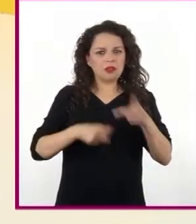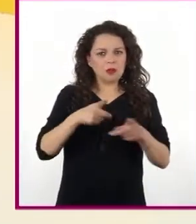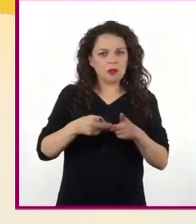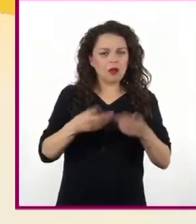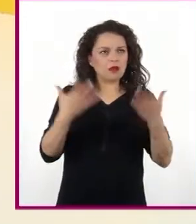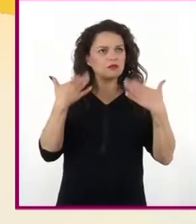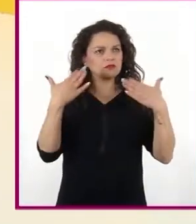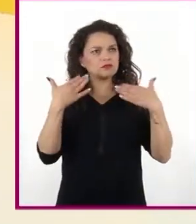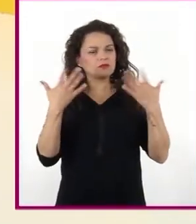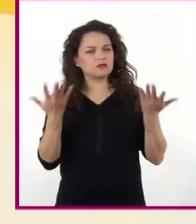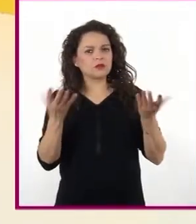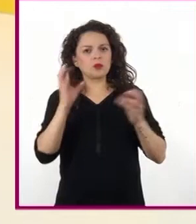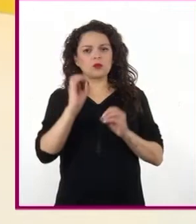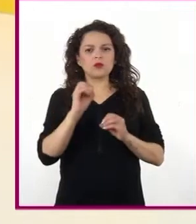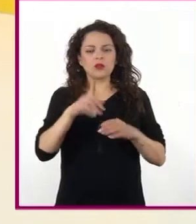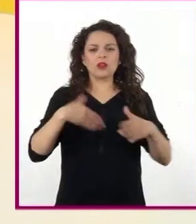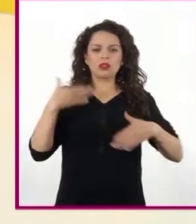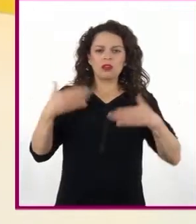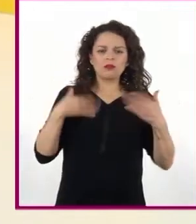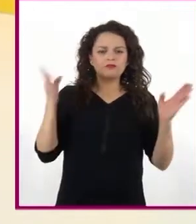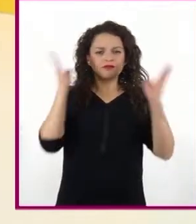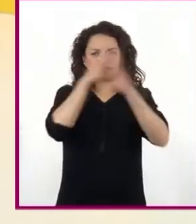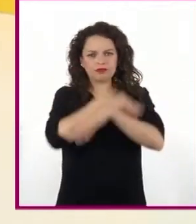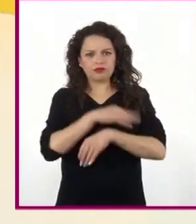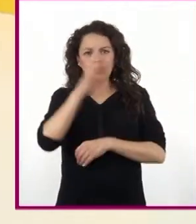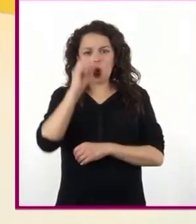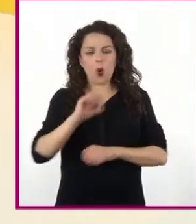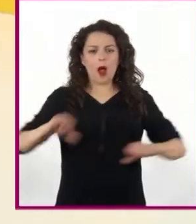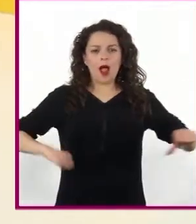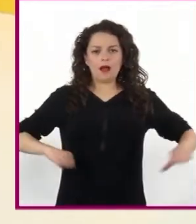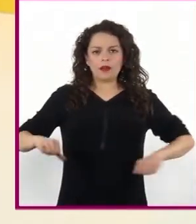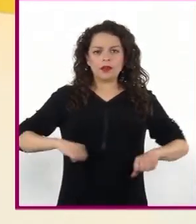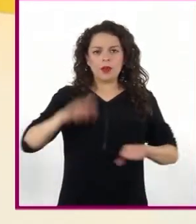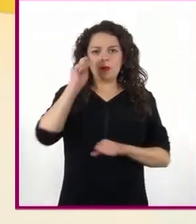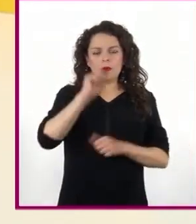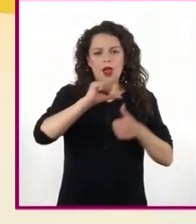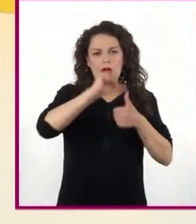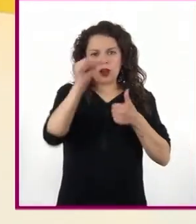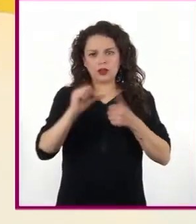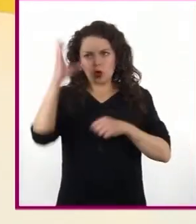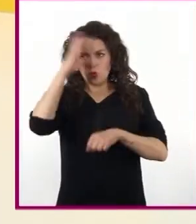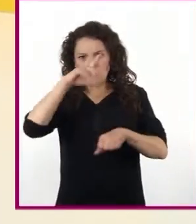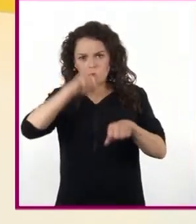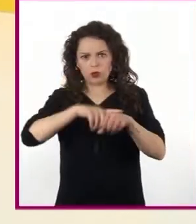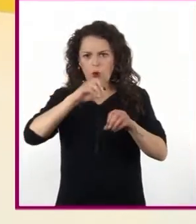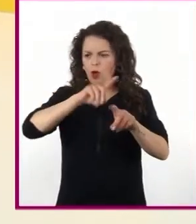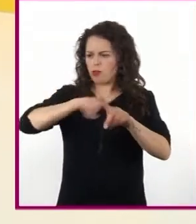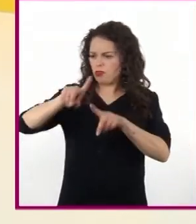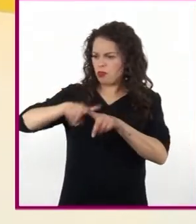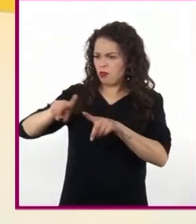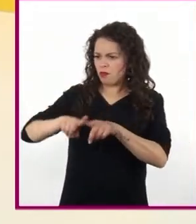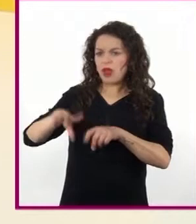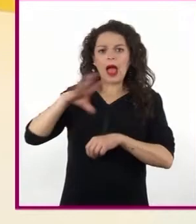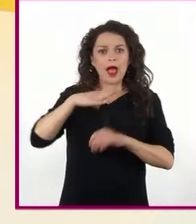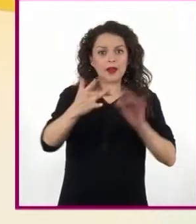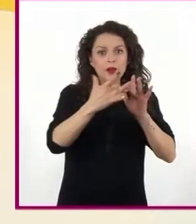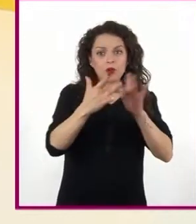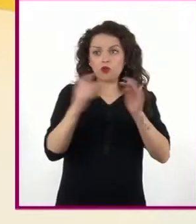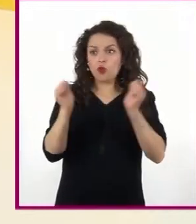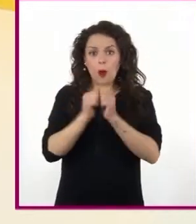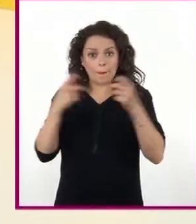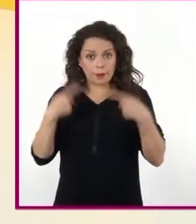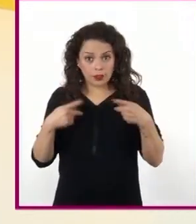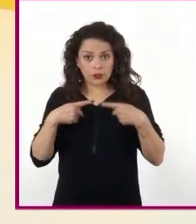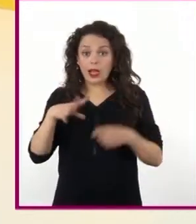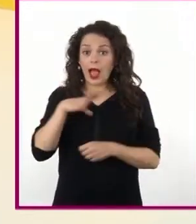donde participan en actividades artísticas o culturales o de otra índole, interactúan con diversas personas que incluyen a